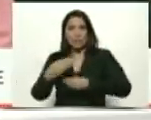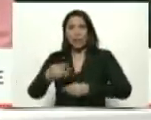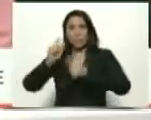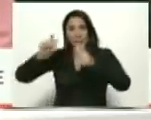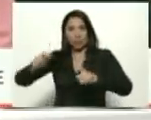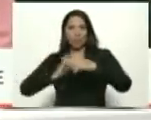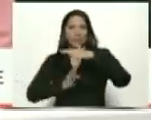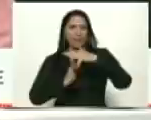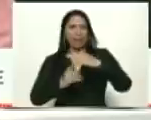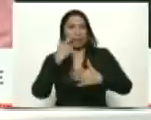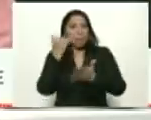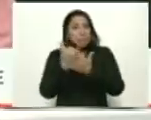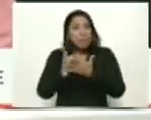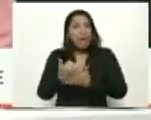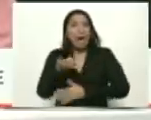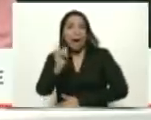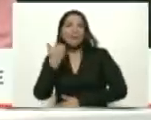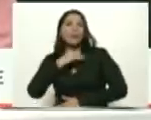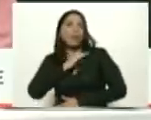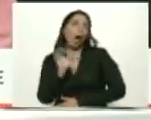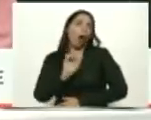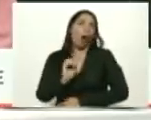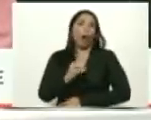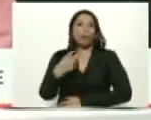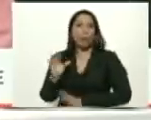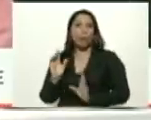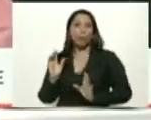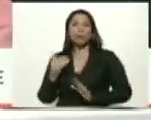migrantes, aparecieron apenas